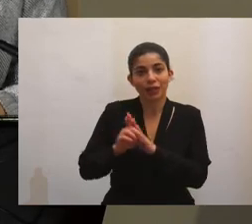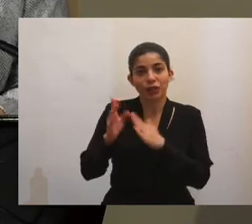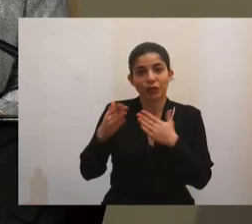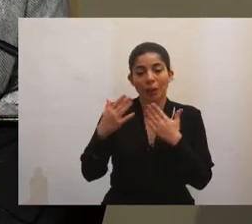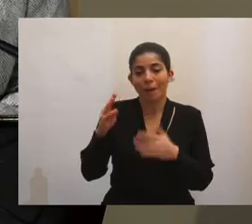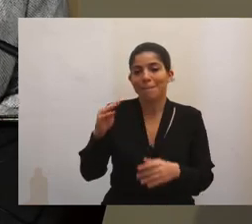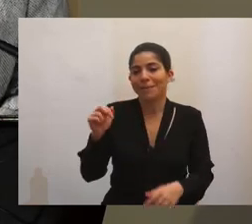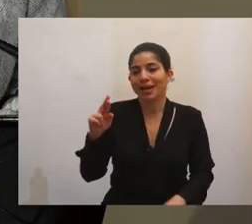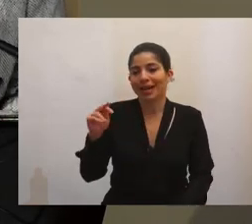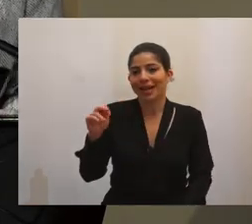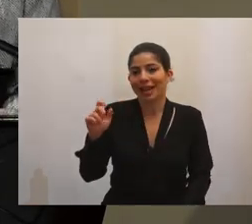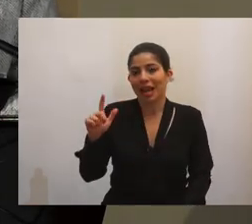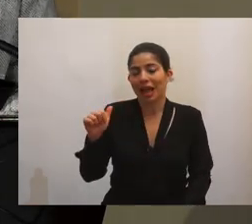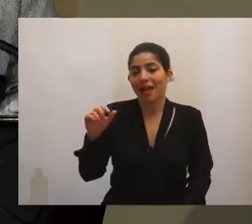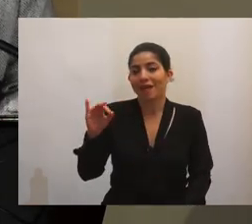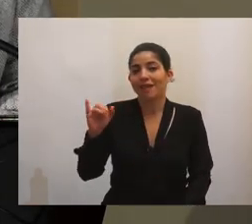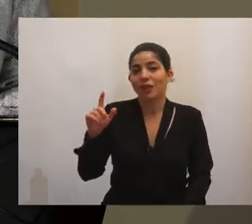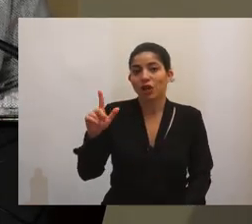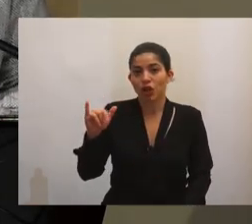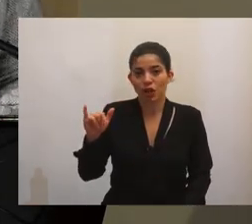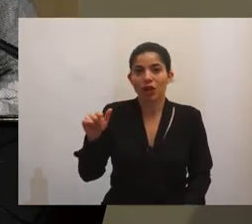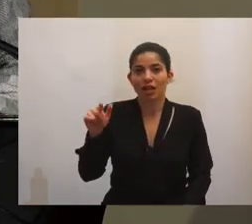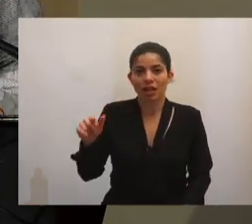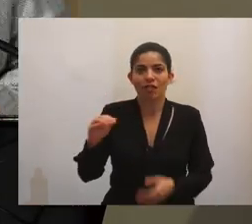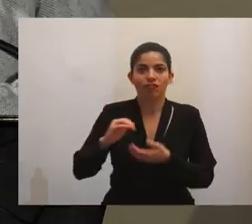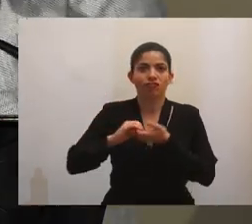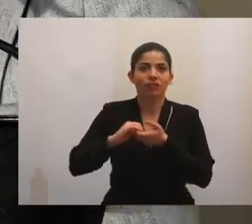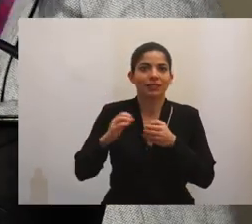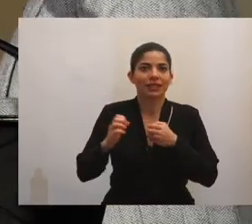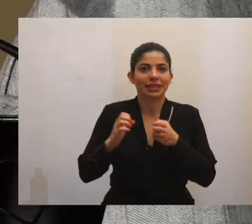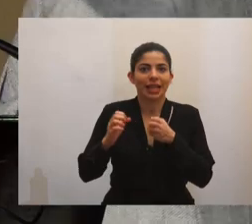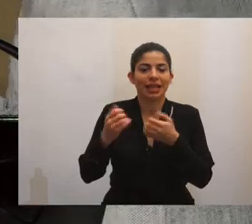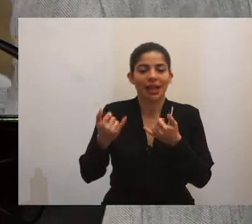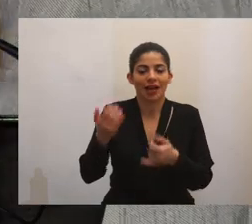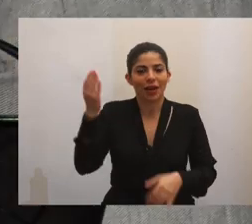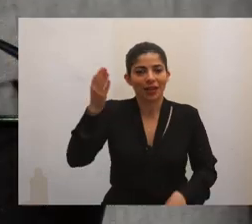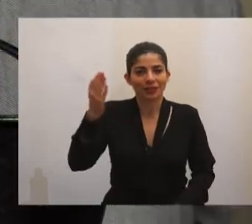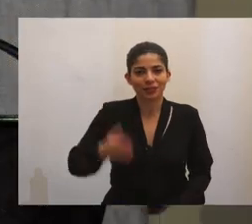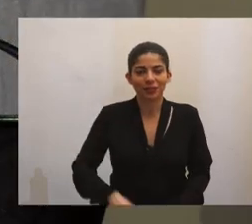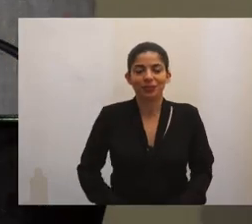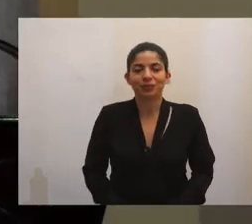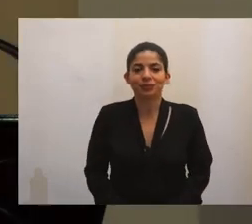nos brinda su mensaje, otro aliado estratégico en esa gran propuesta.